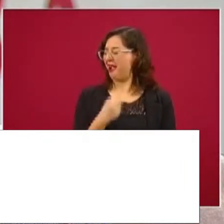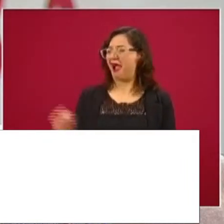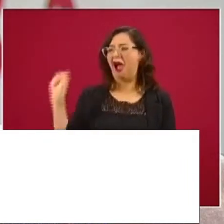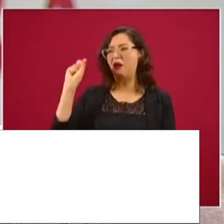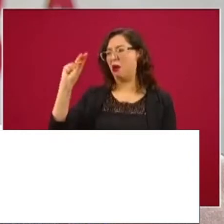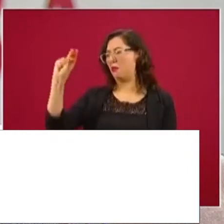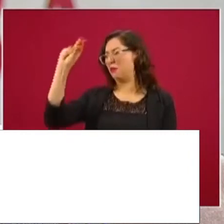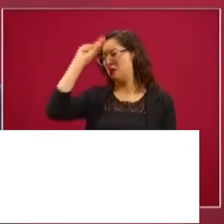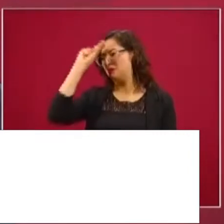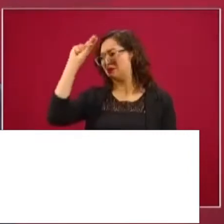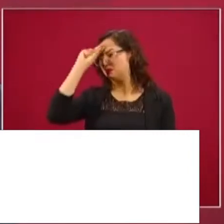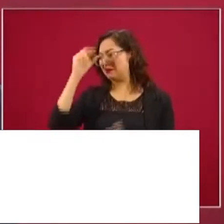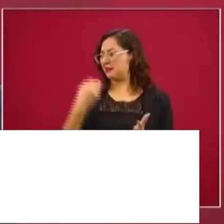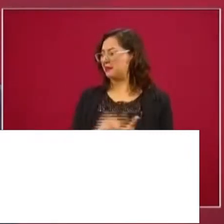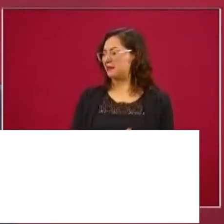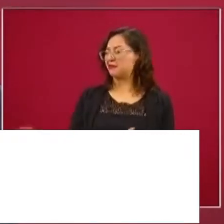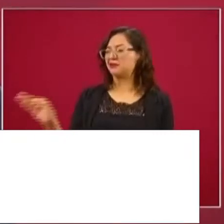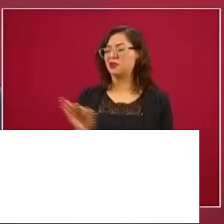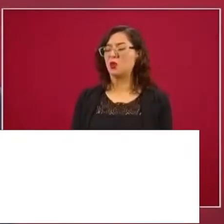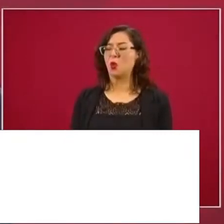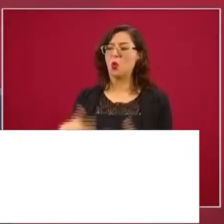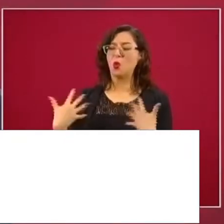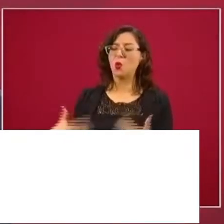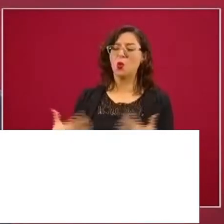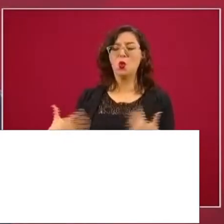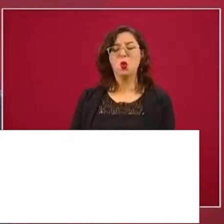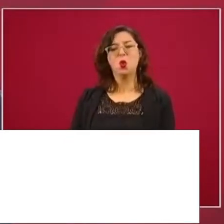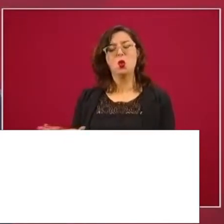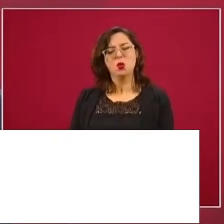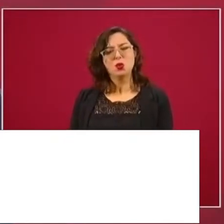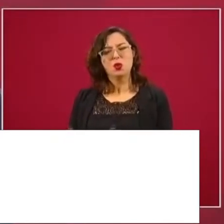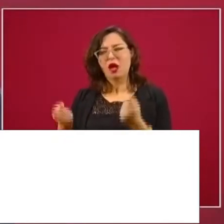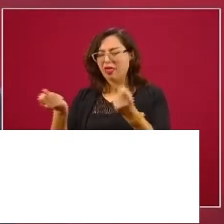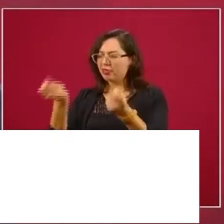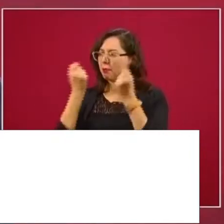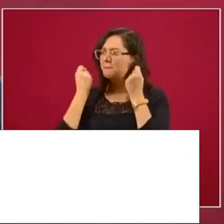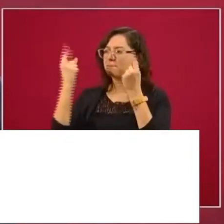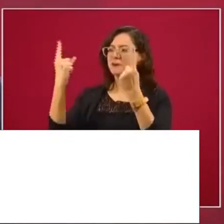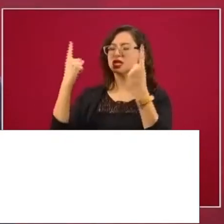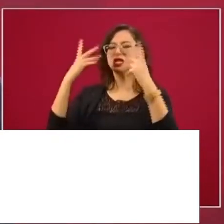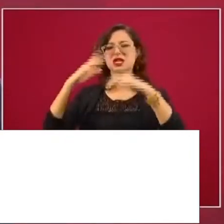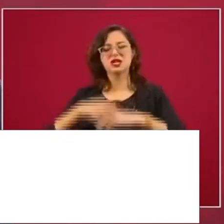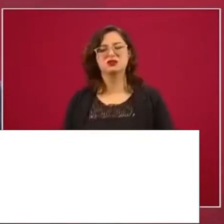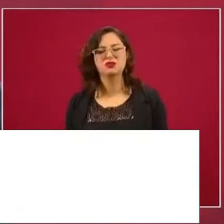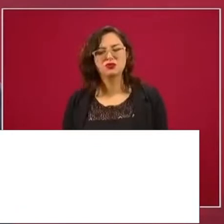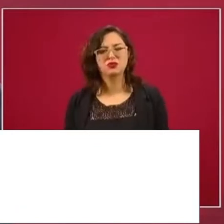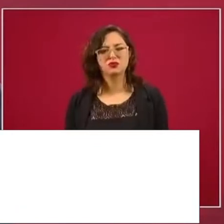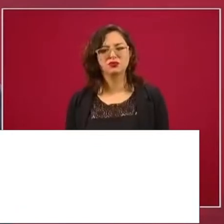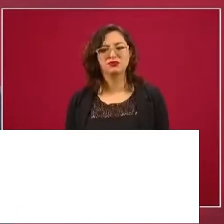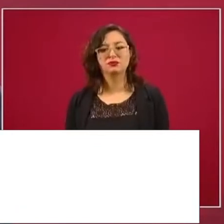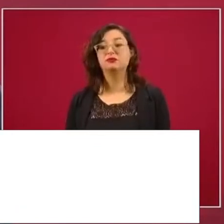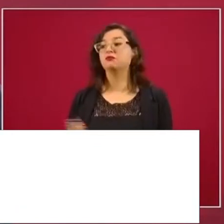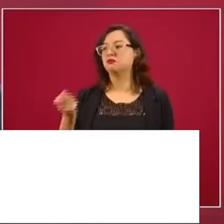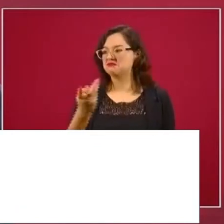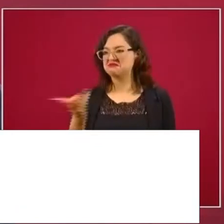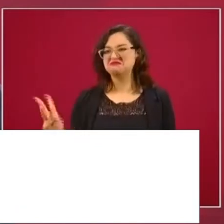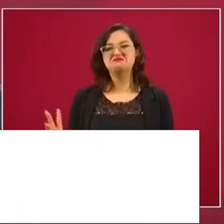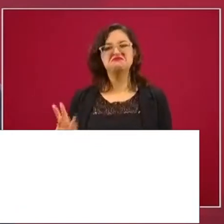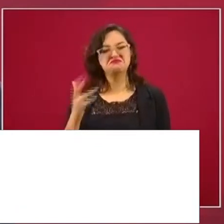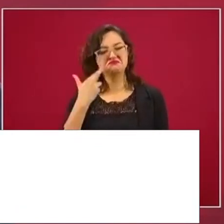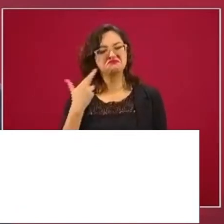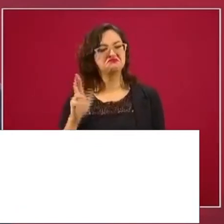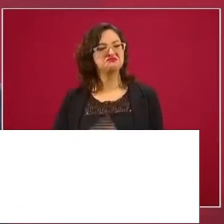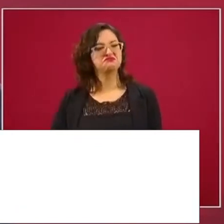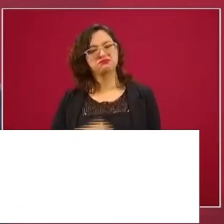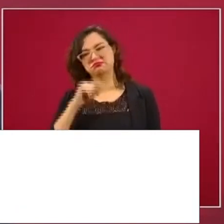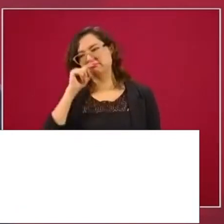diseñada para restringir la migración a Estados Unidos, legal e ilegal. La agenda, el portafolio de la política migratoria